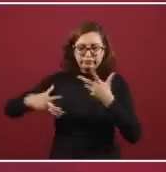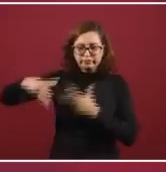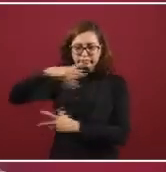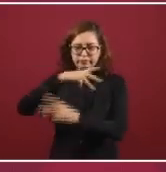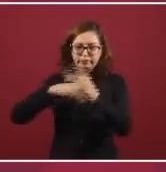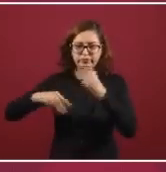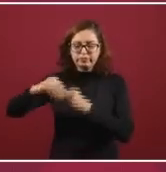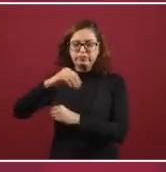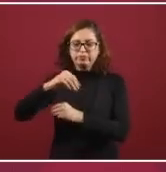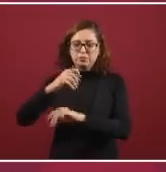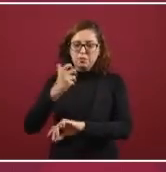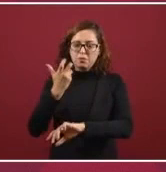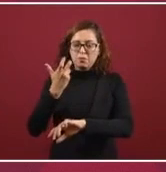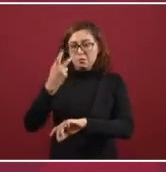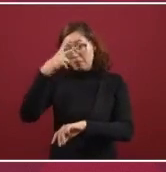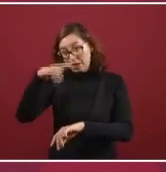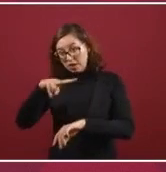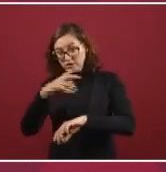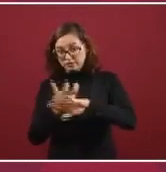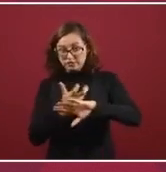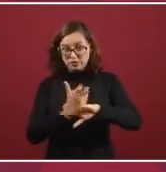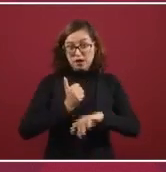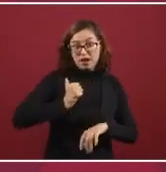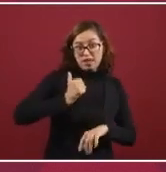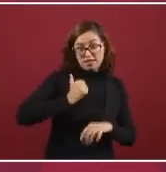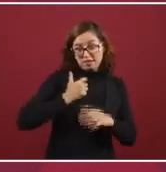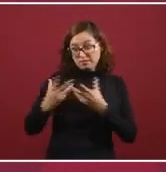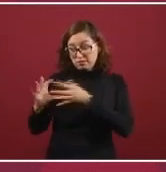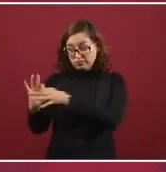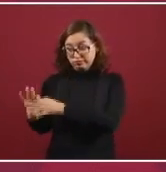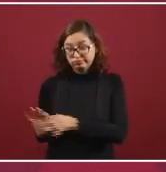Estados Unidos, Canadá. Es lo que habría que hacer.